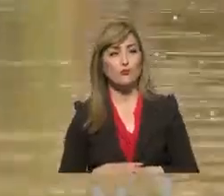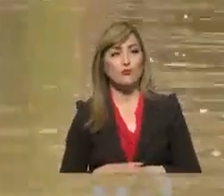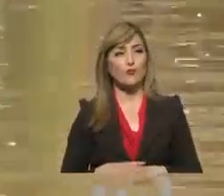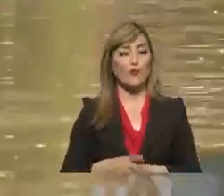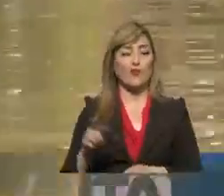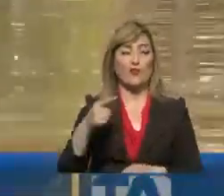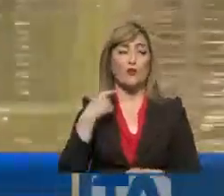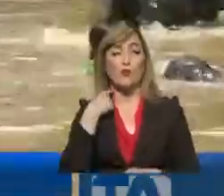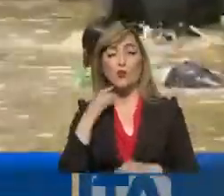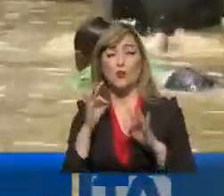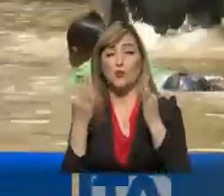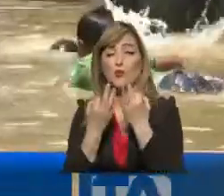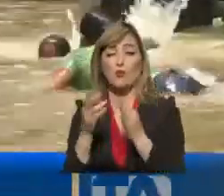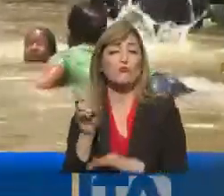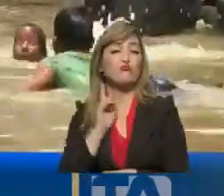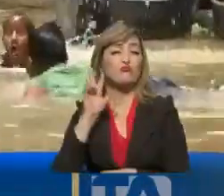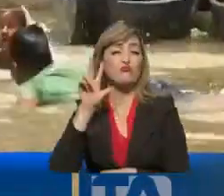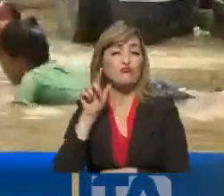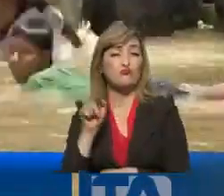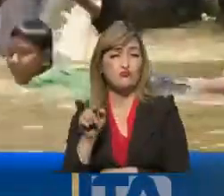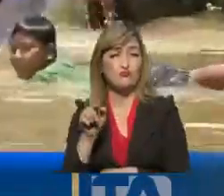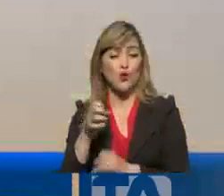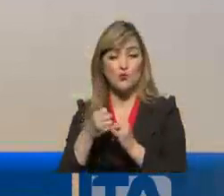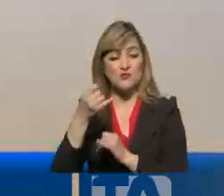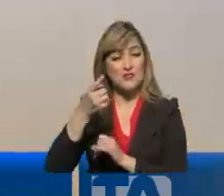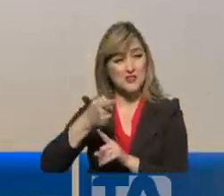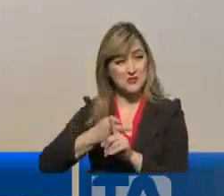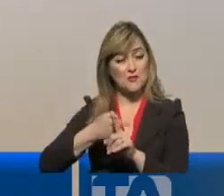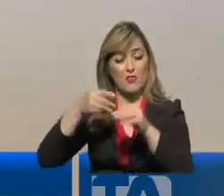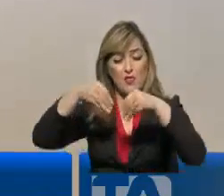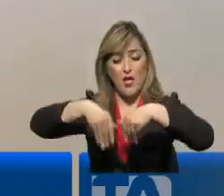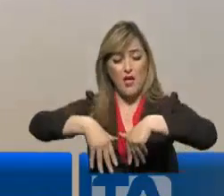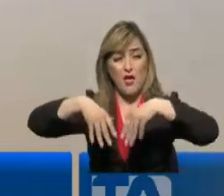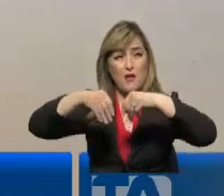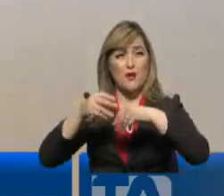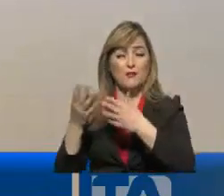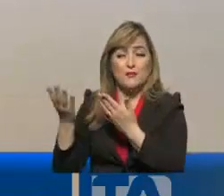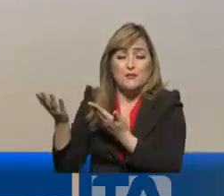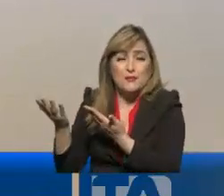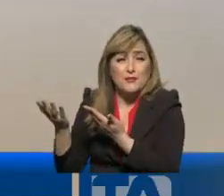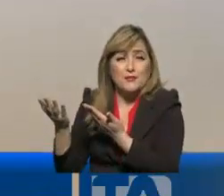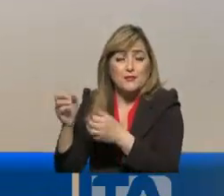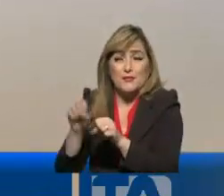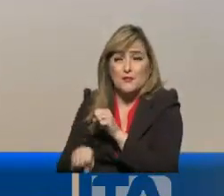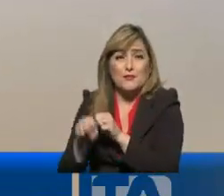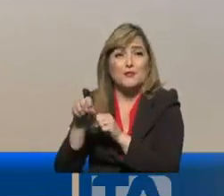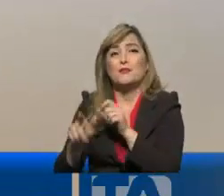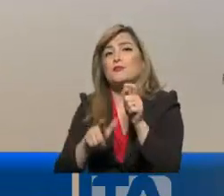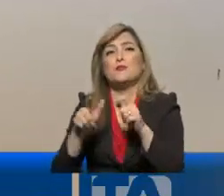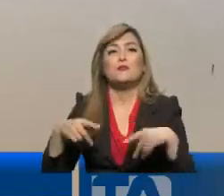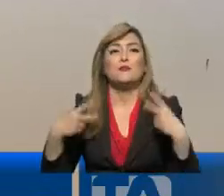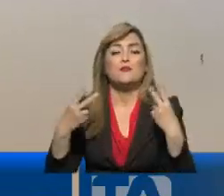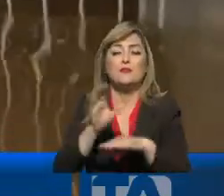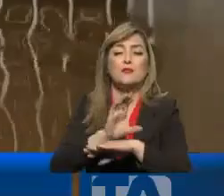La torrencial lluvia durante el fin de semana en la provincia de Los Ríos montó un escenario devastador para las personas que habitan en las